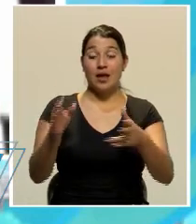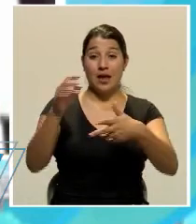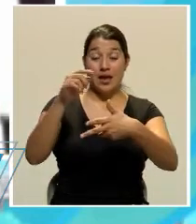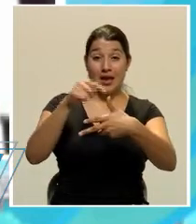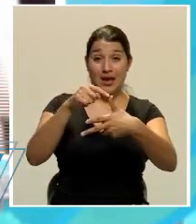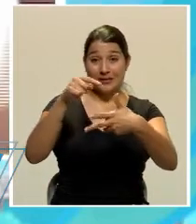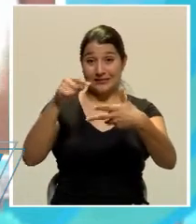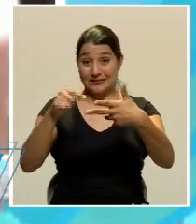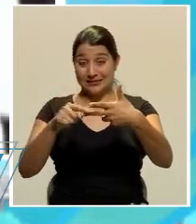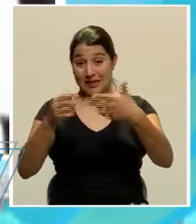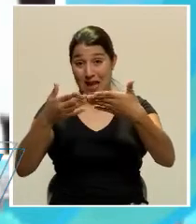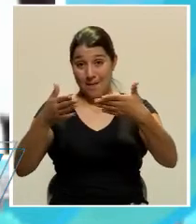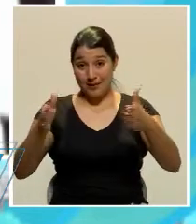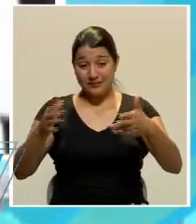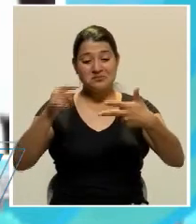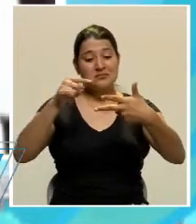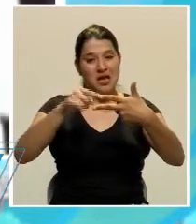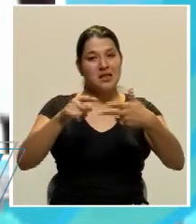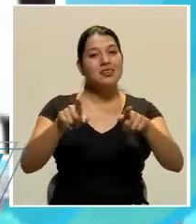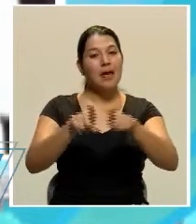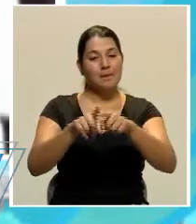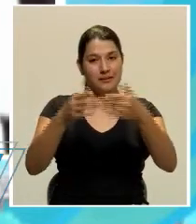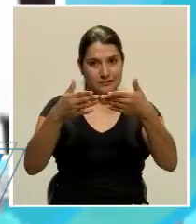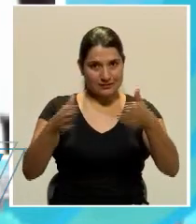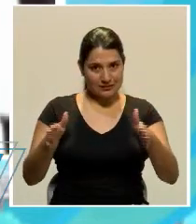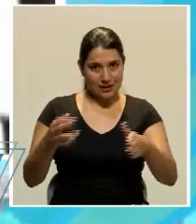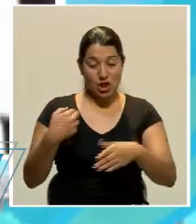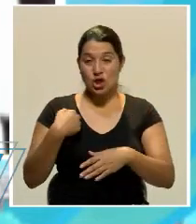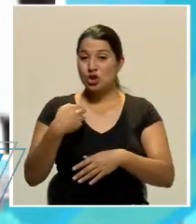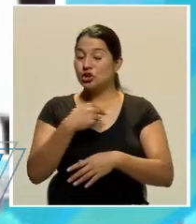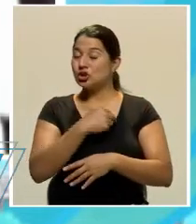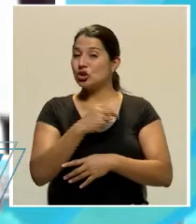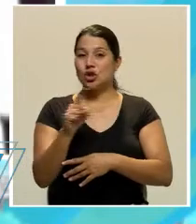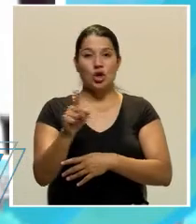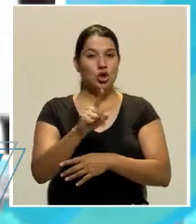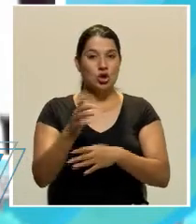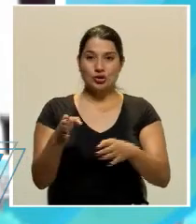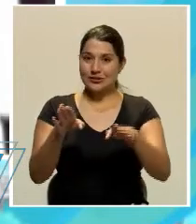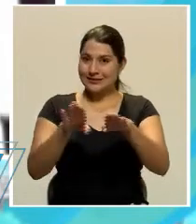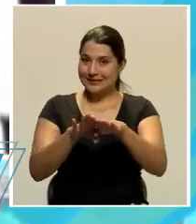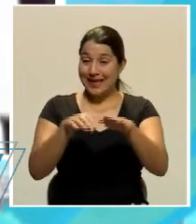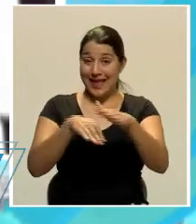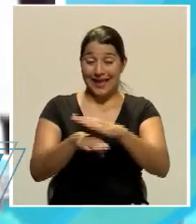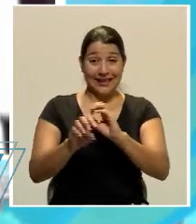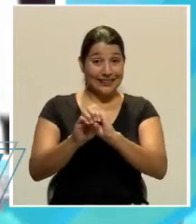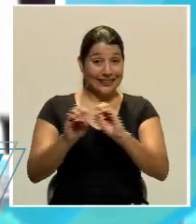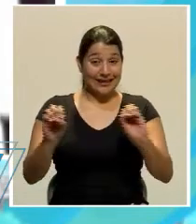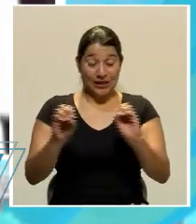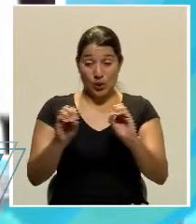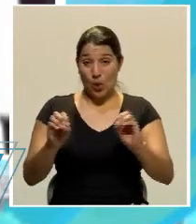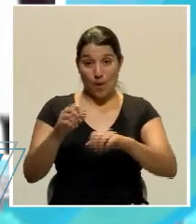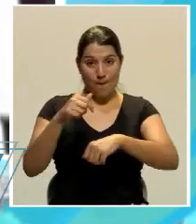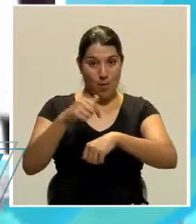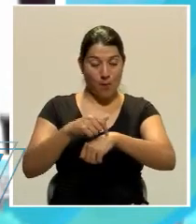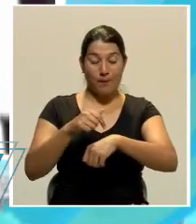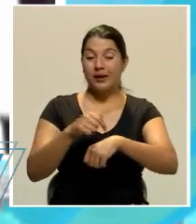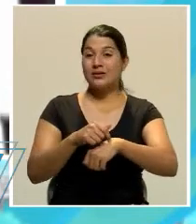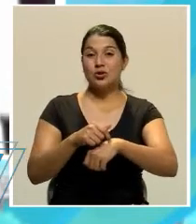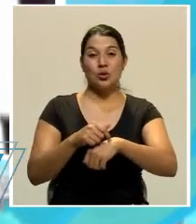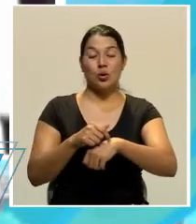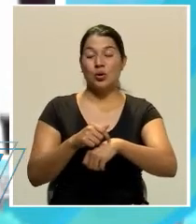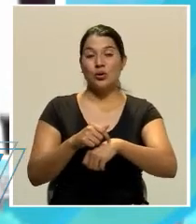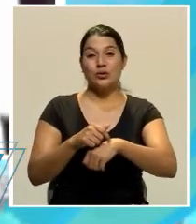aperturas y en las pausas. No vamos a ceder en ningún momento la